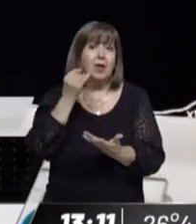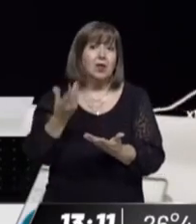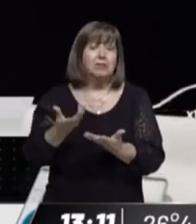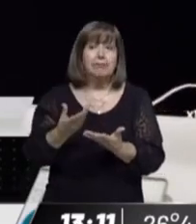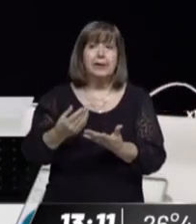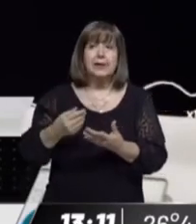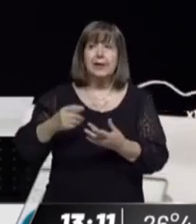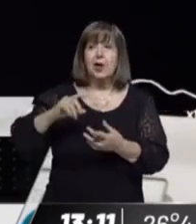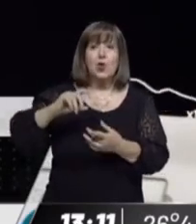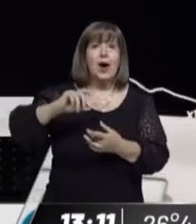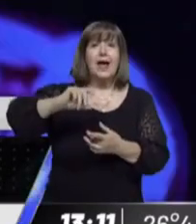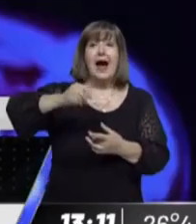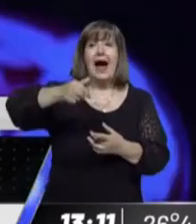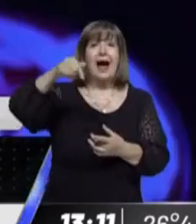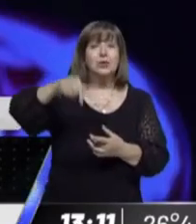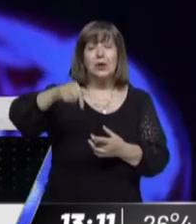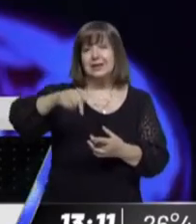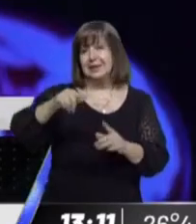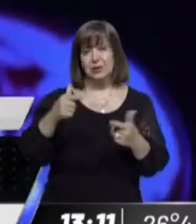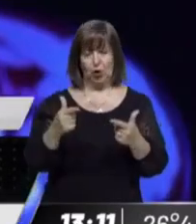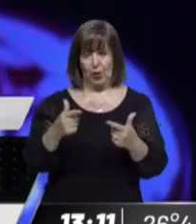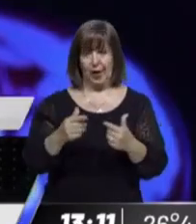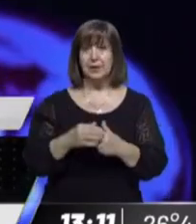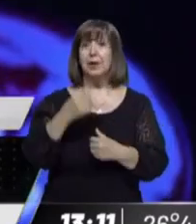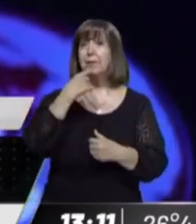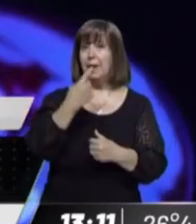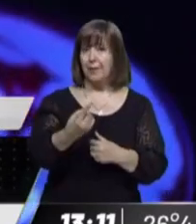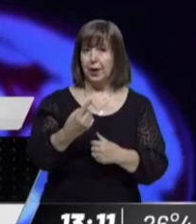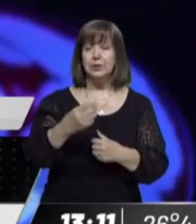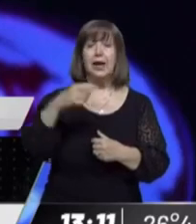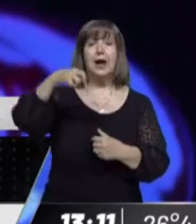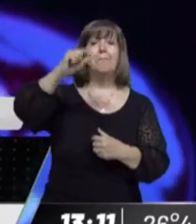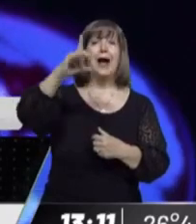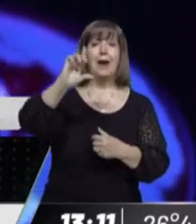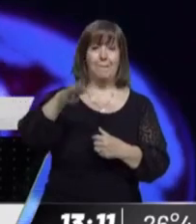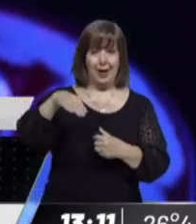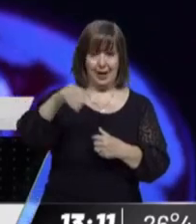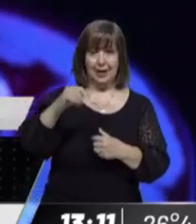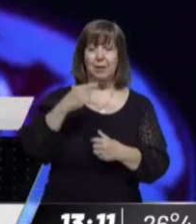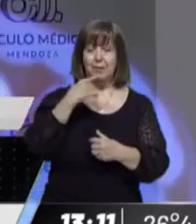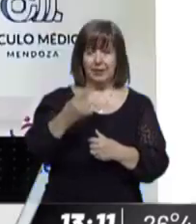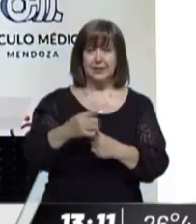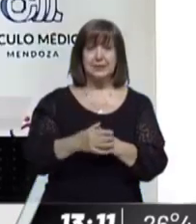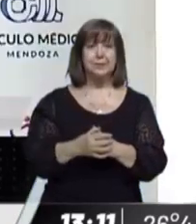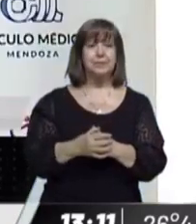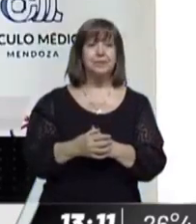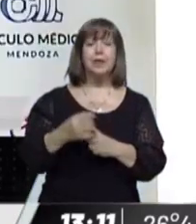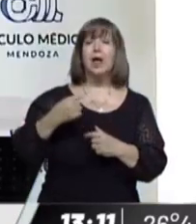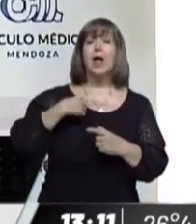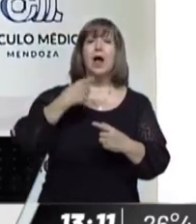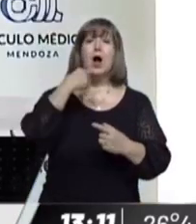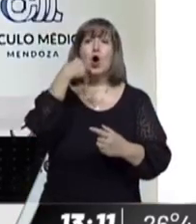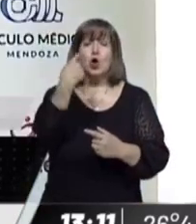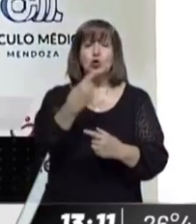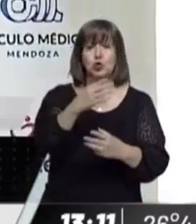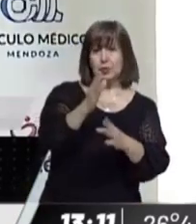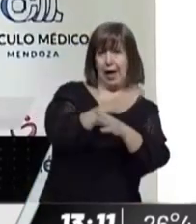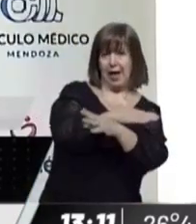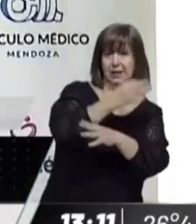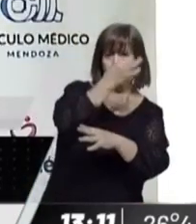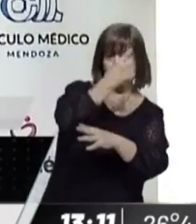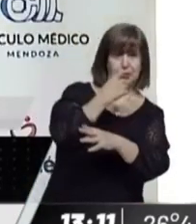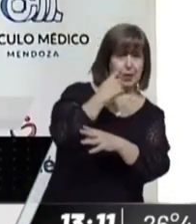de actualización en los aranceles te parece que lo escuchemos a Palma vamos la consulta médica estaba en 12000